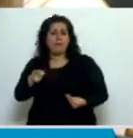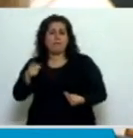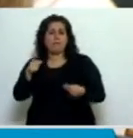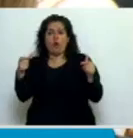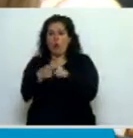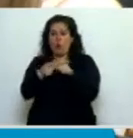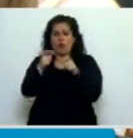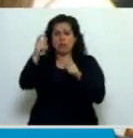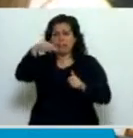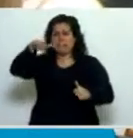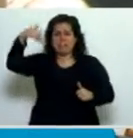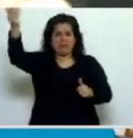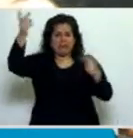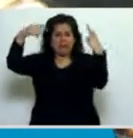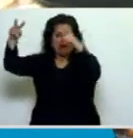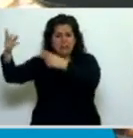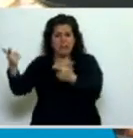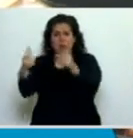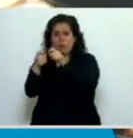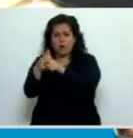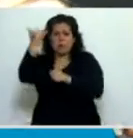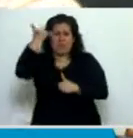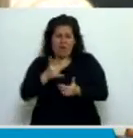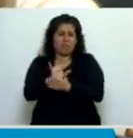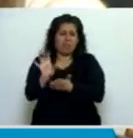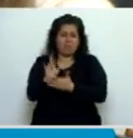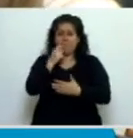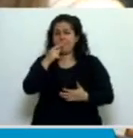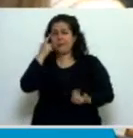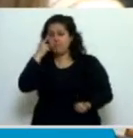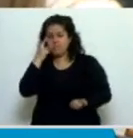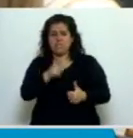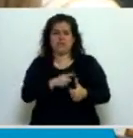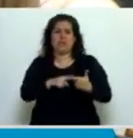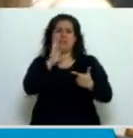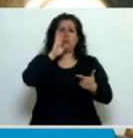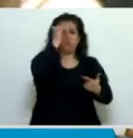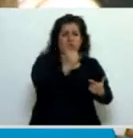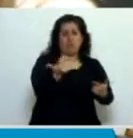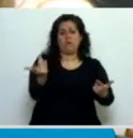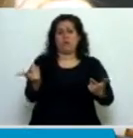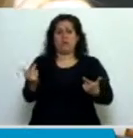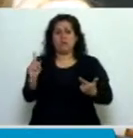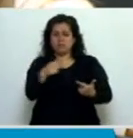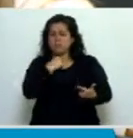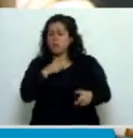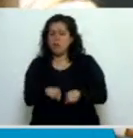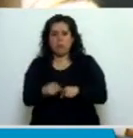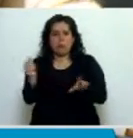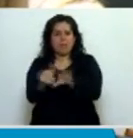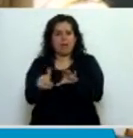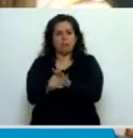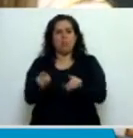gobiernos extranjeros, por ejemplo, con los que tenemos déficit comercial como China o Estados Unidos. Queremos un fondo que impulse